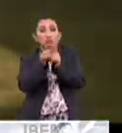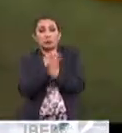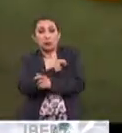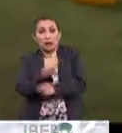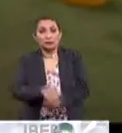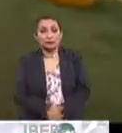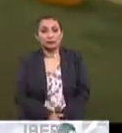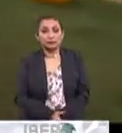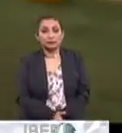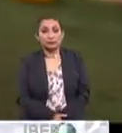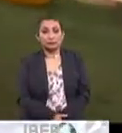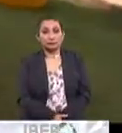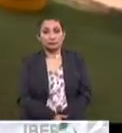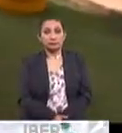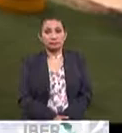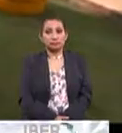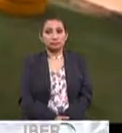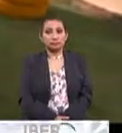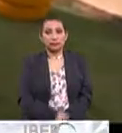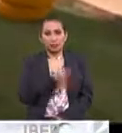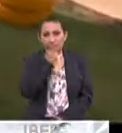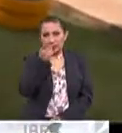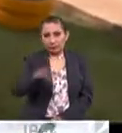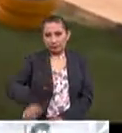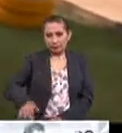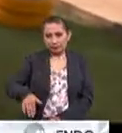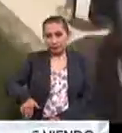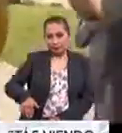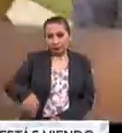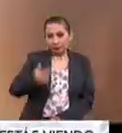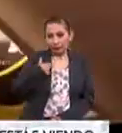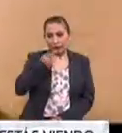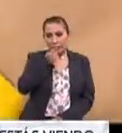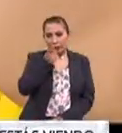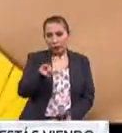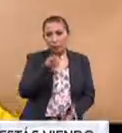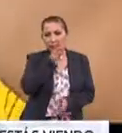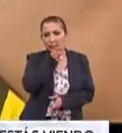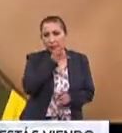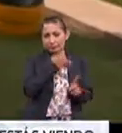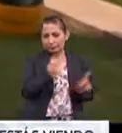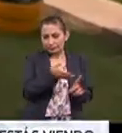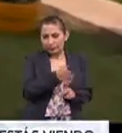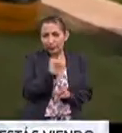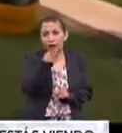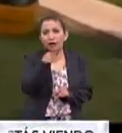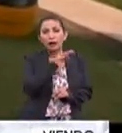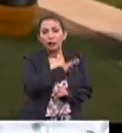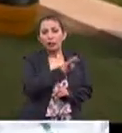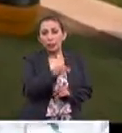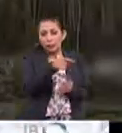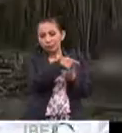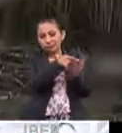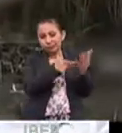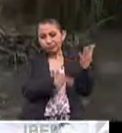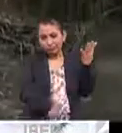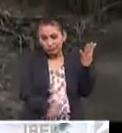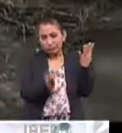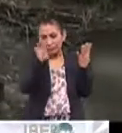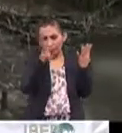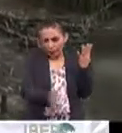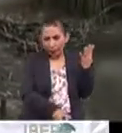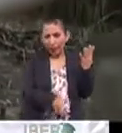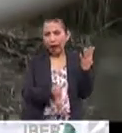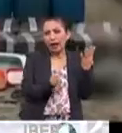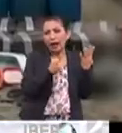grupos delincuenciales? Como te decía hace un momento, que es parte de la respuesta, precisamente las posibilidades